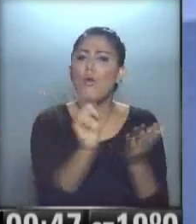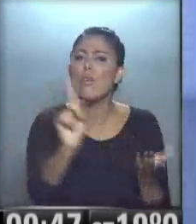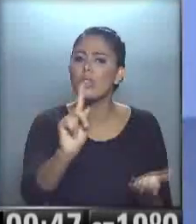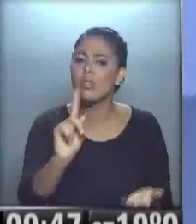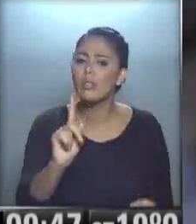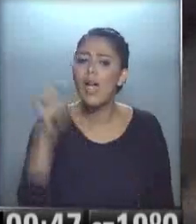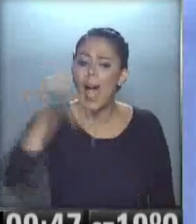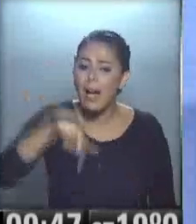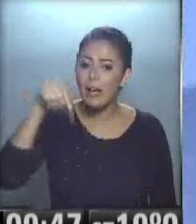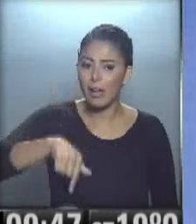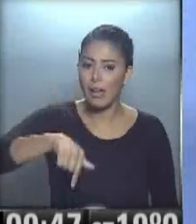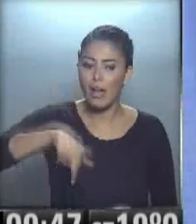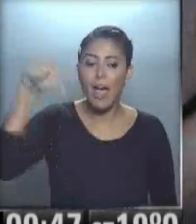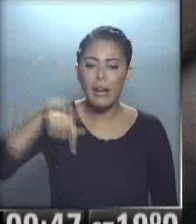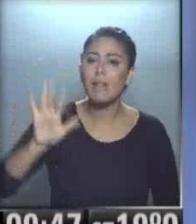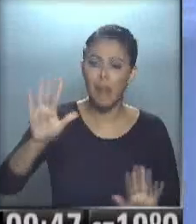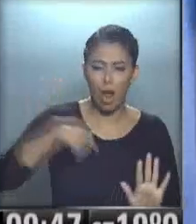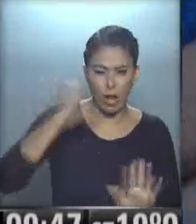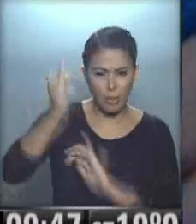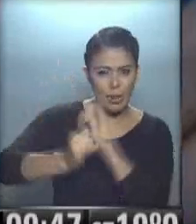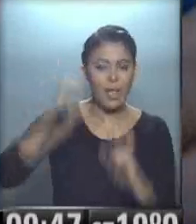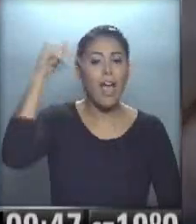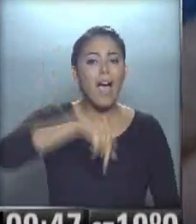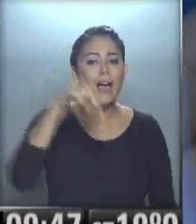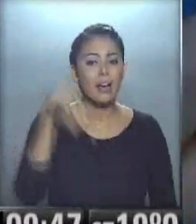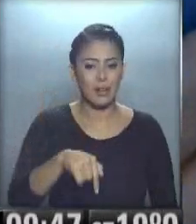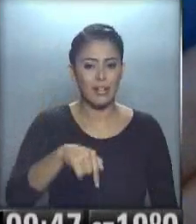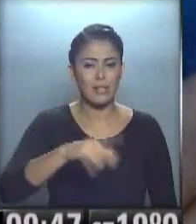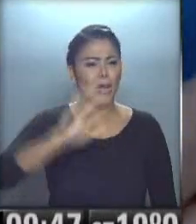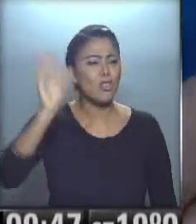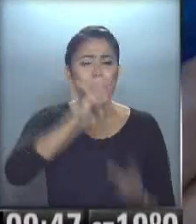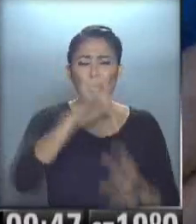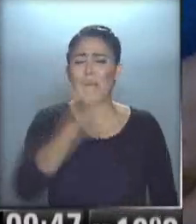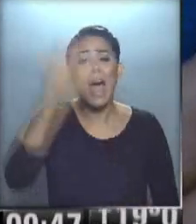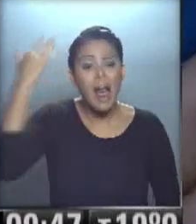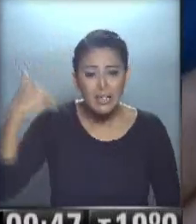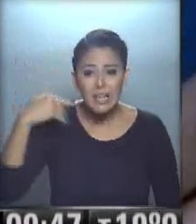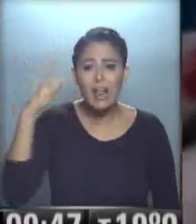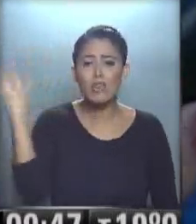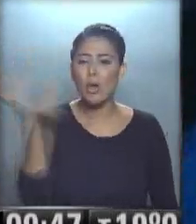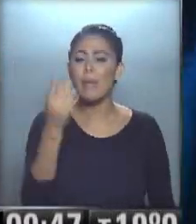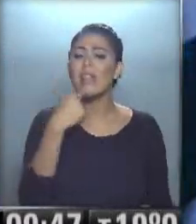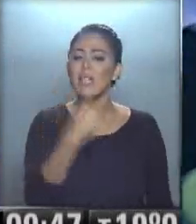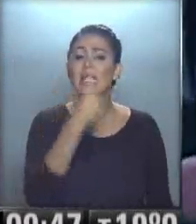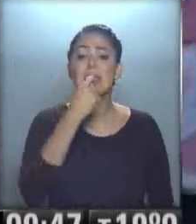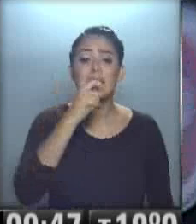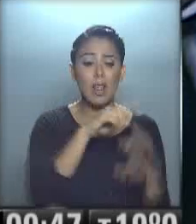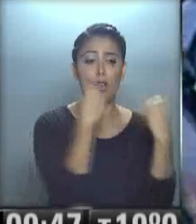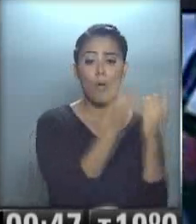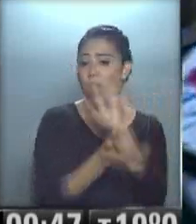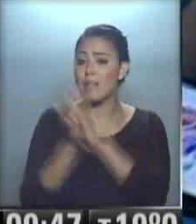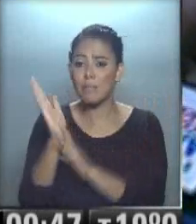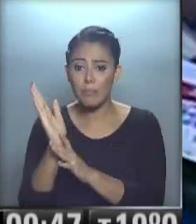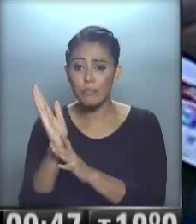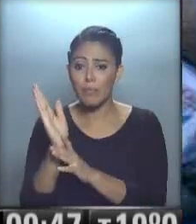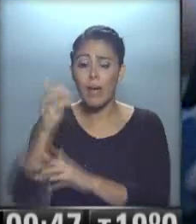todo? Acá, ahora te explico. Acá engañaron a la gente ayer diciendo que los que salían le